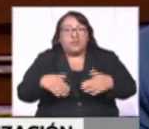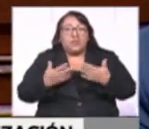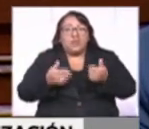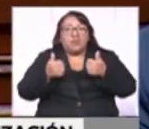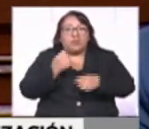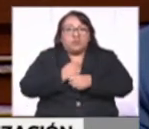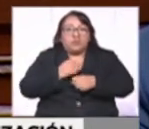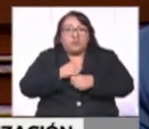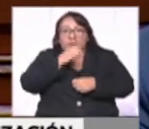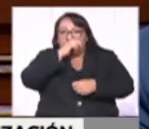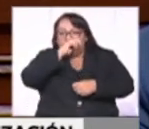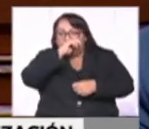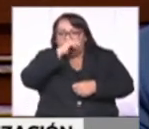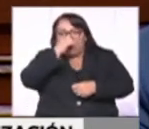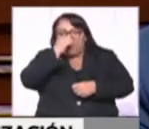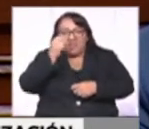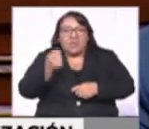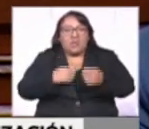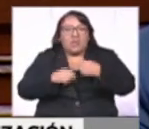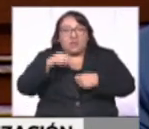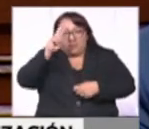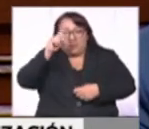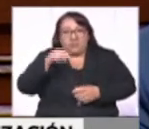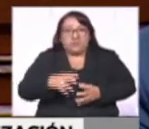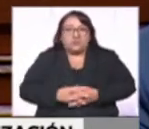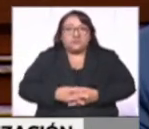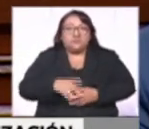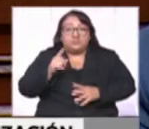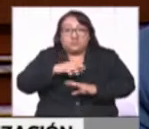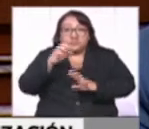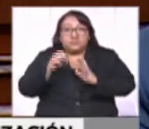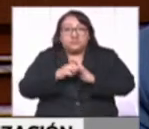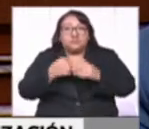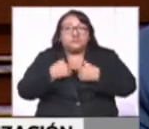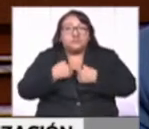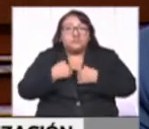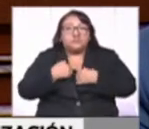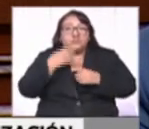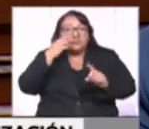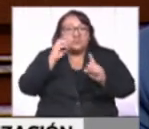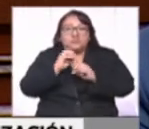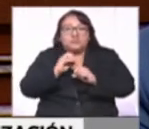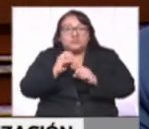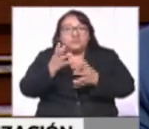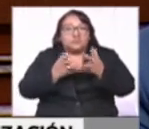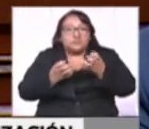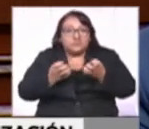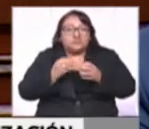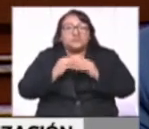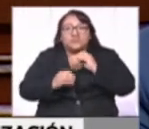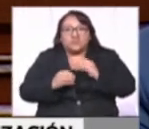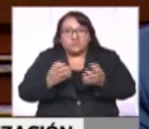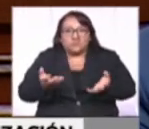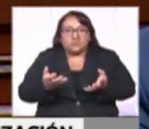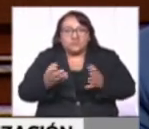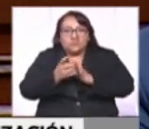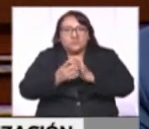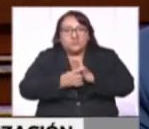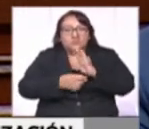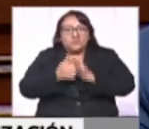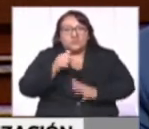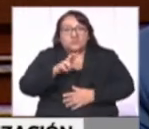buen funcionamiento del mercado peruano. Este proyecto tiene como objetivo enmendar el Decreto